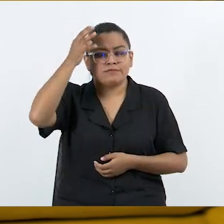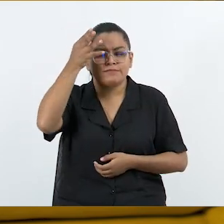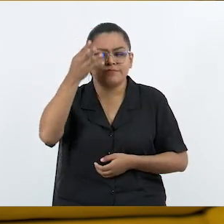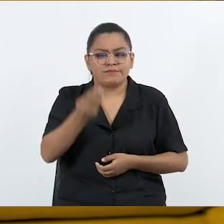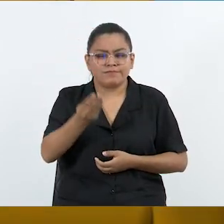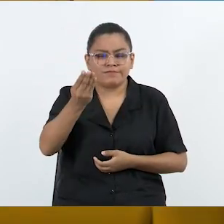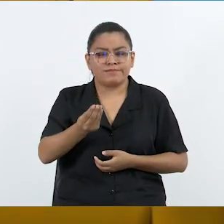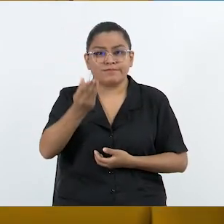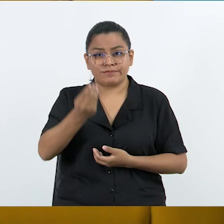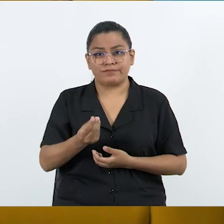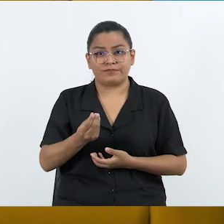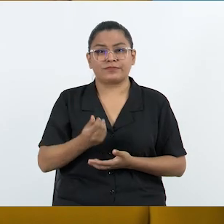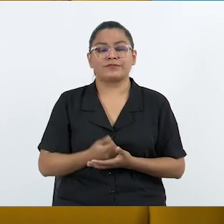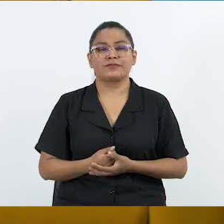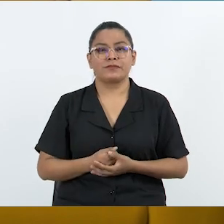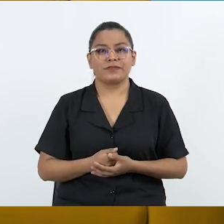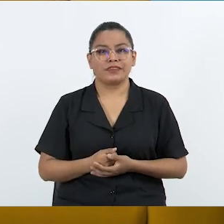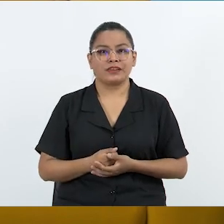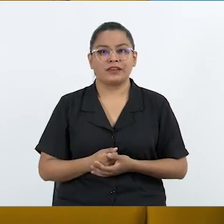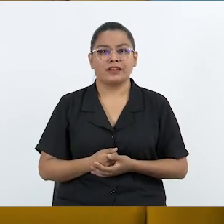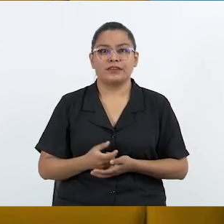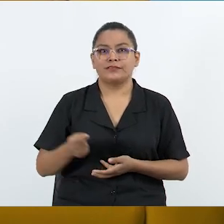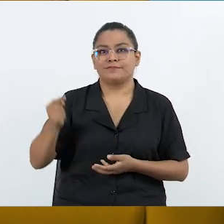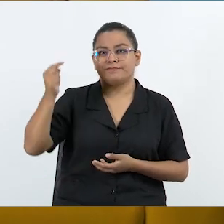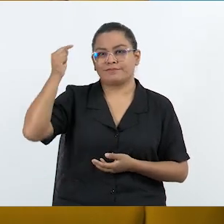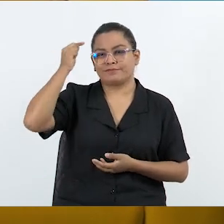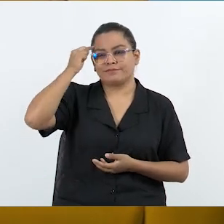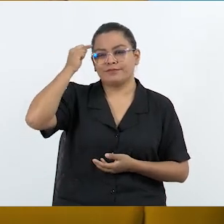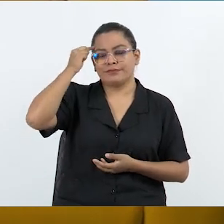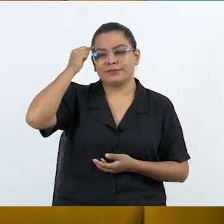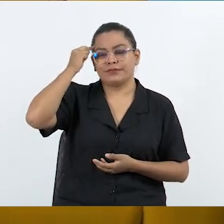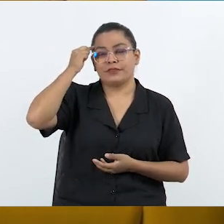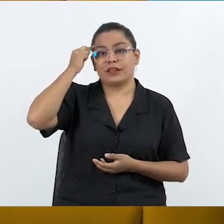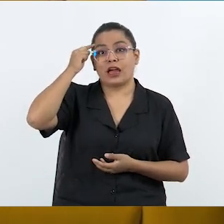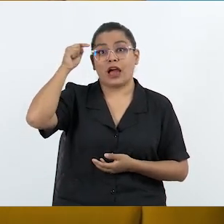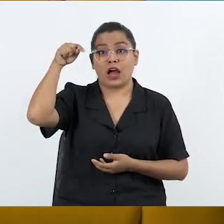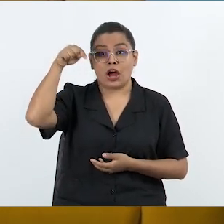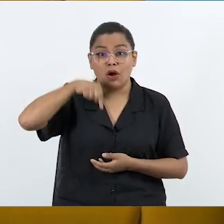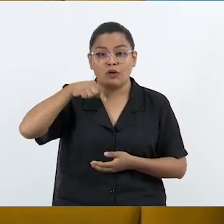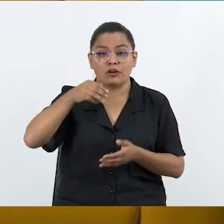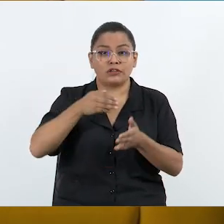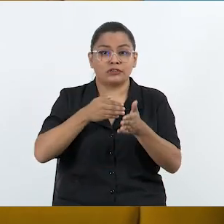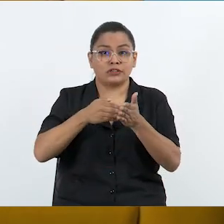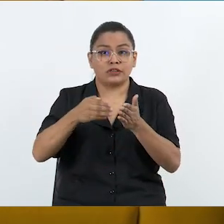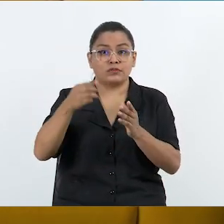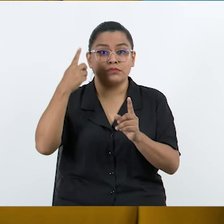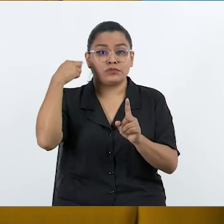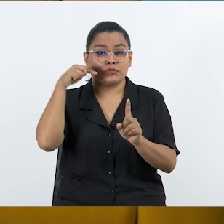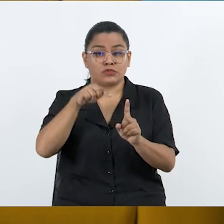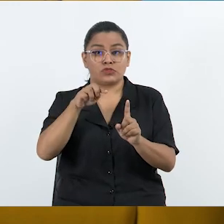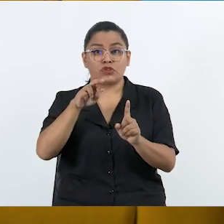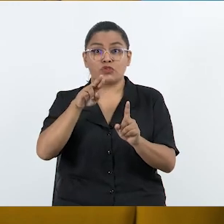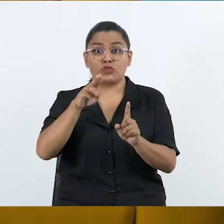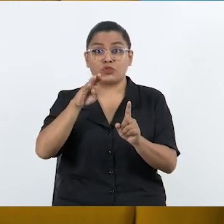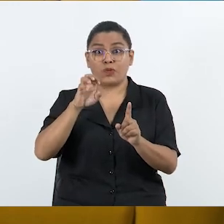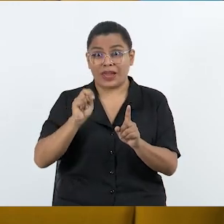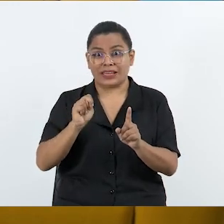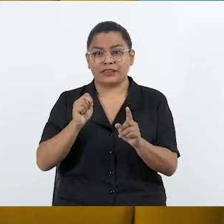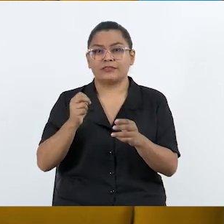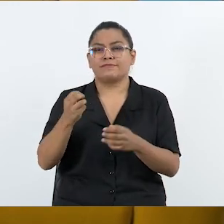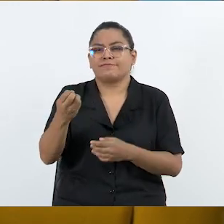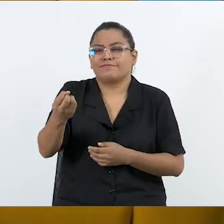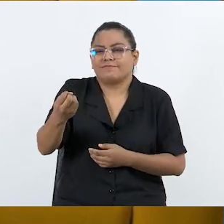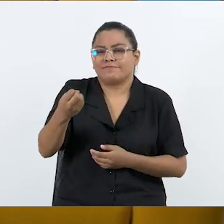día. Y con este pensamiento damos paso a Rubén Quintanilla, quien nos contará sobre